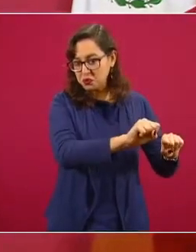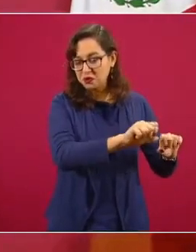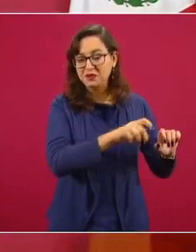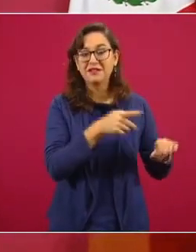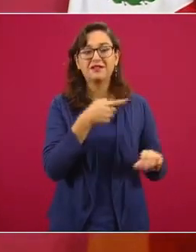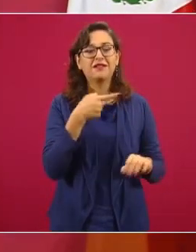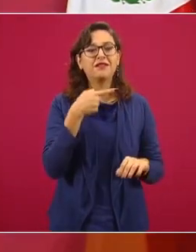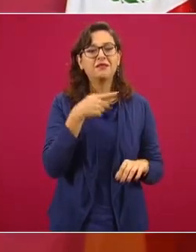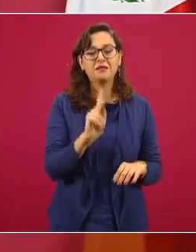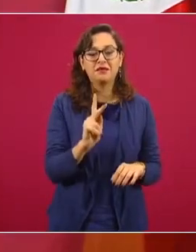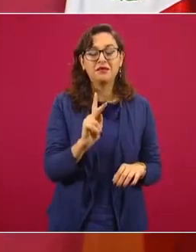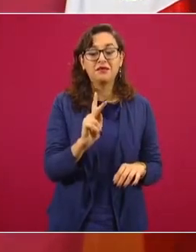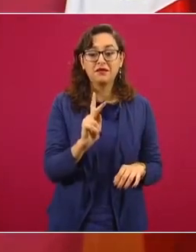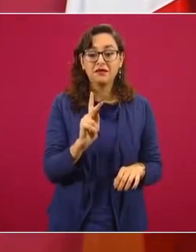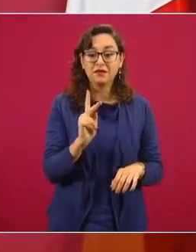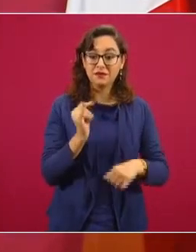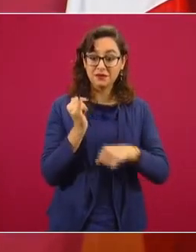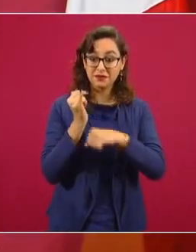investigación,